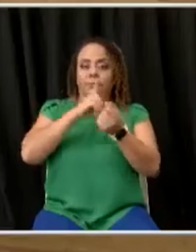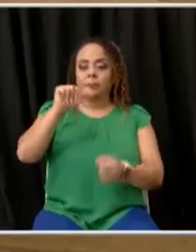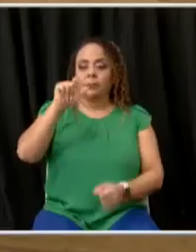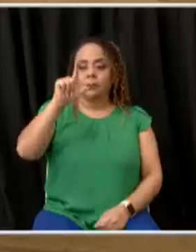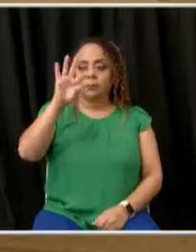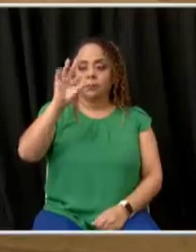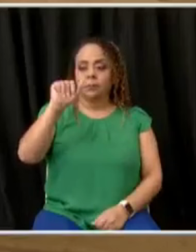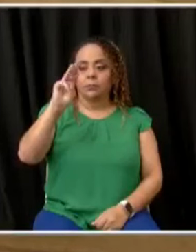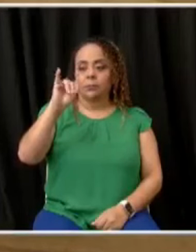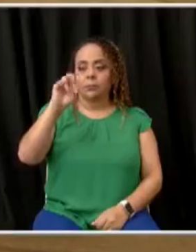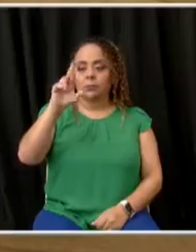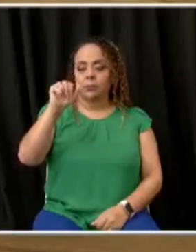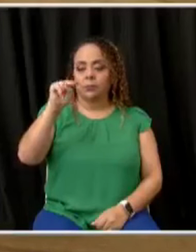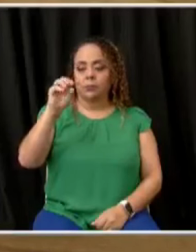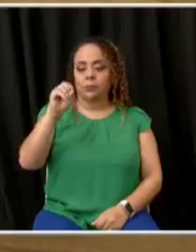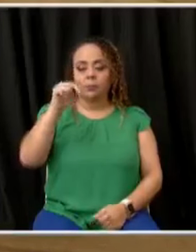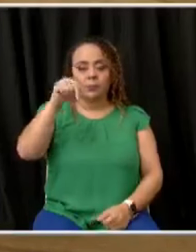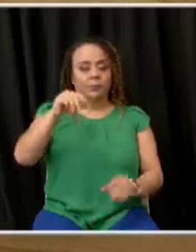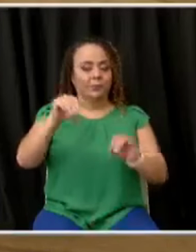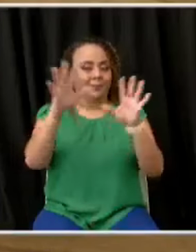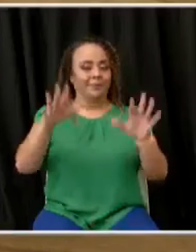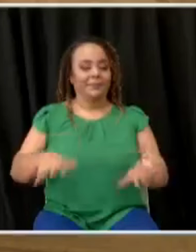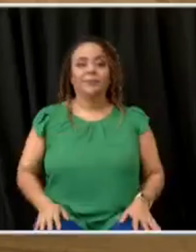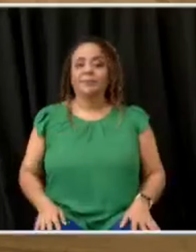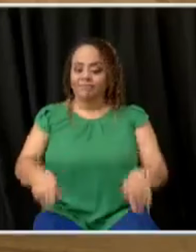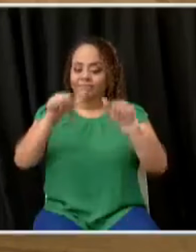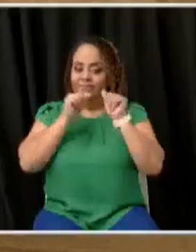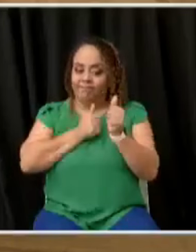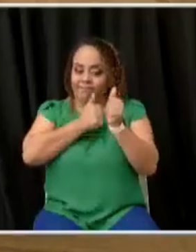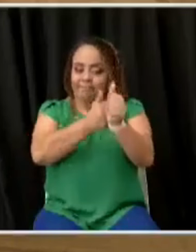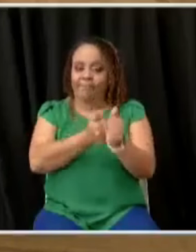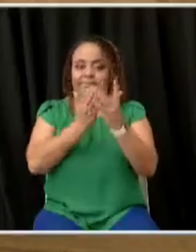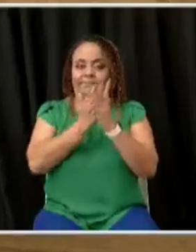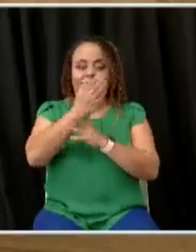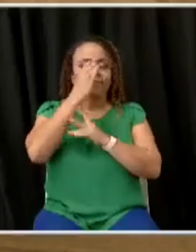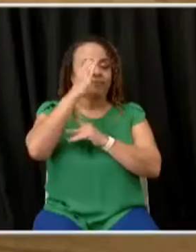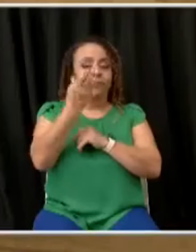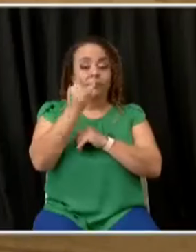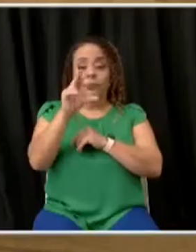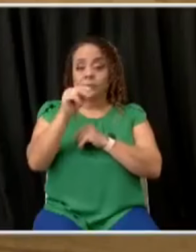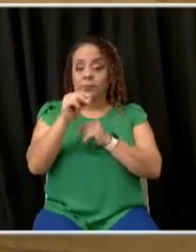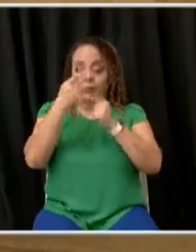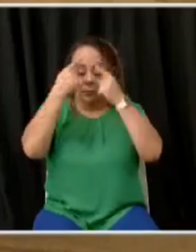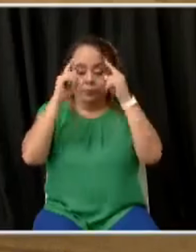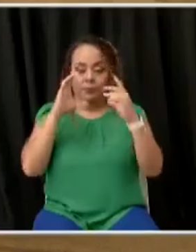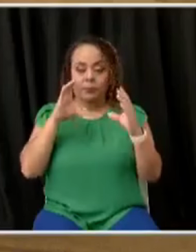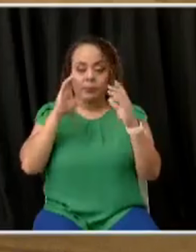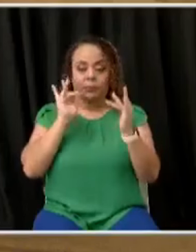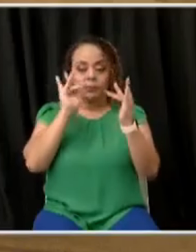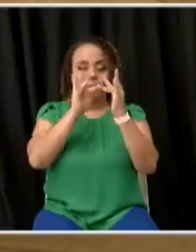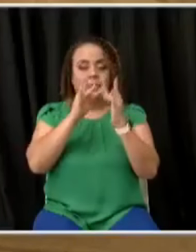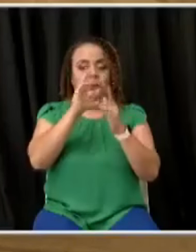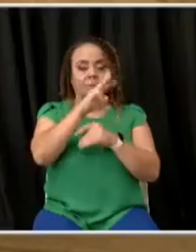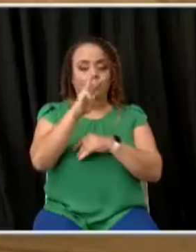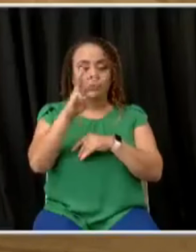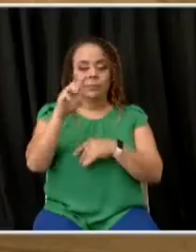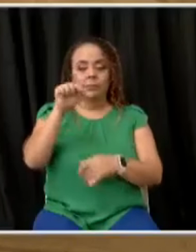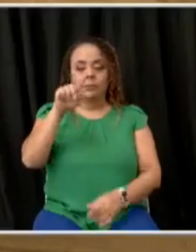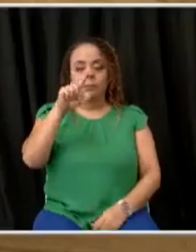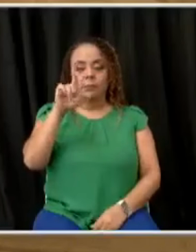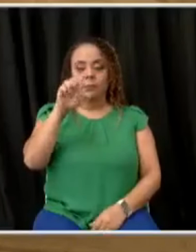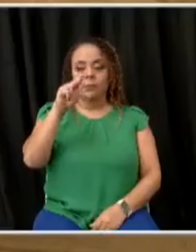Altamirano Pozo en esta mañana. Síganos a través del Facebook si no ha logrado conectarse a través de nuestra plataforma Zoom, y